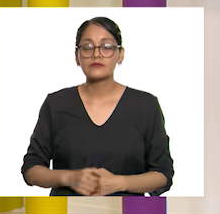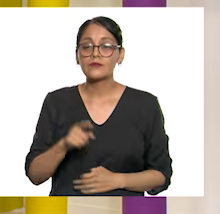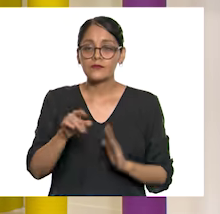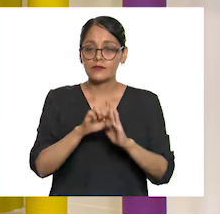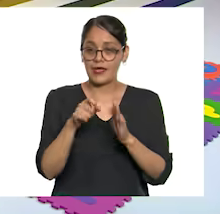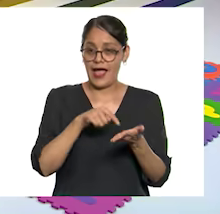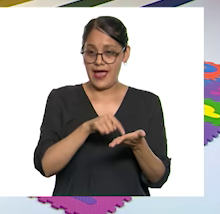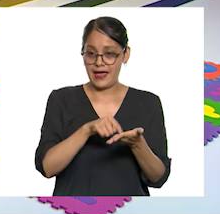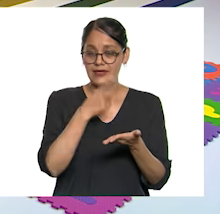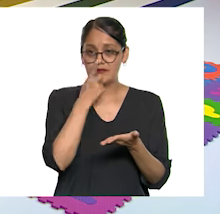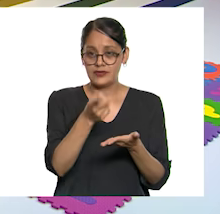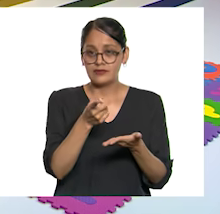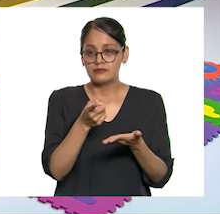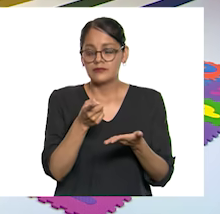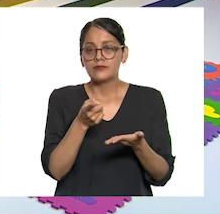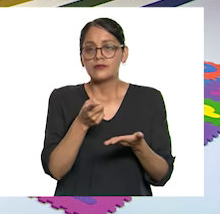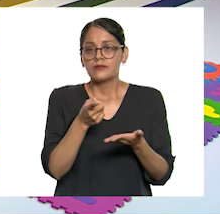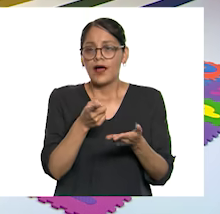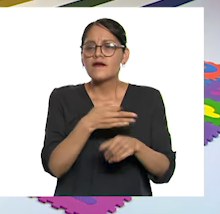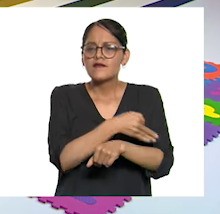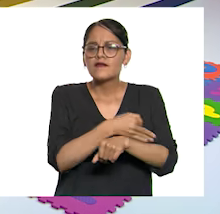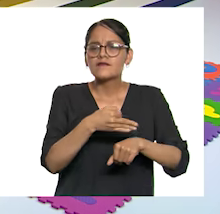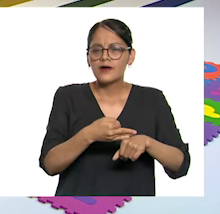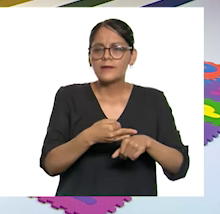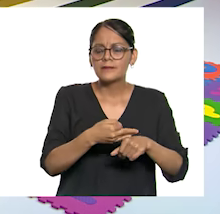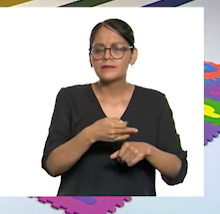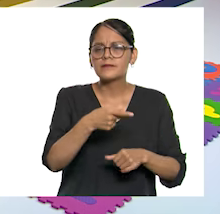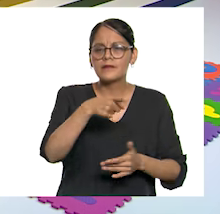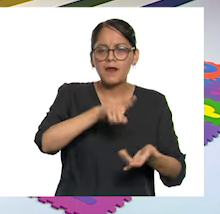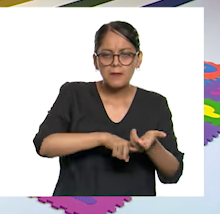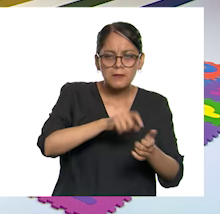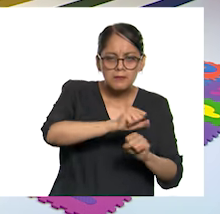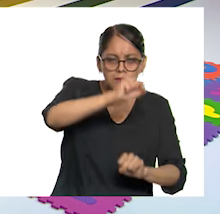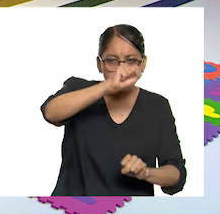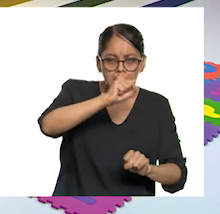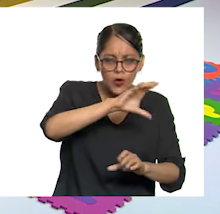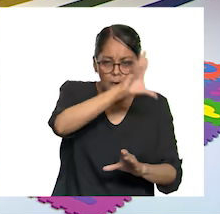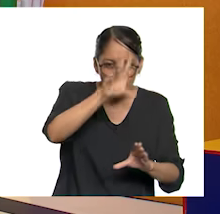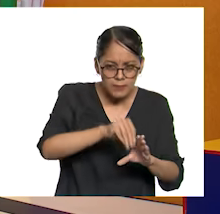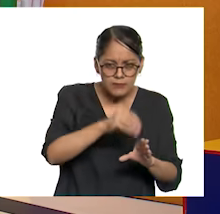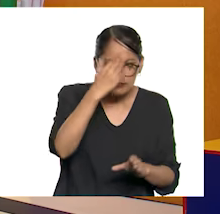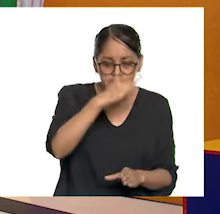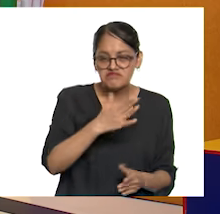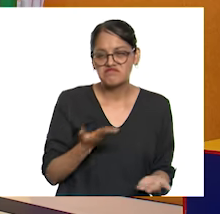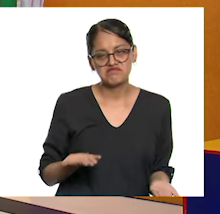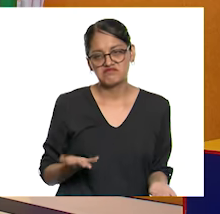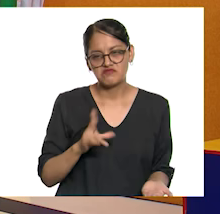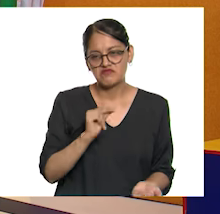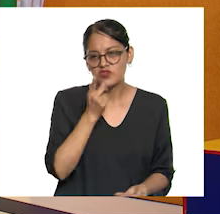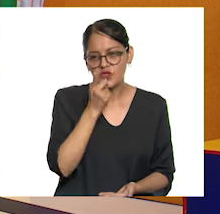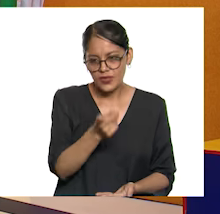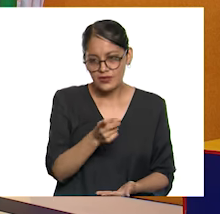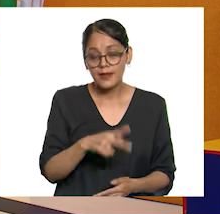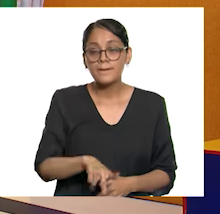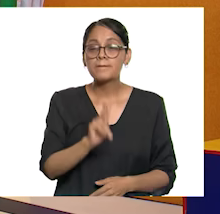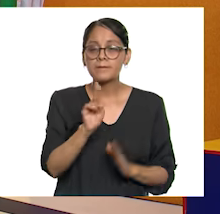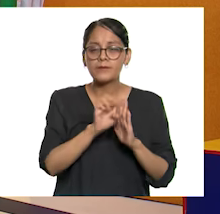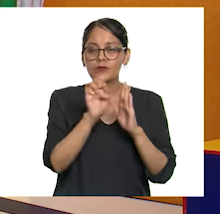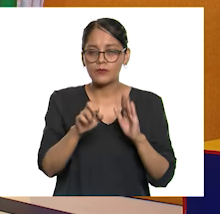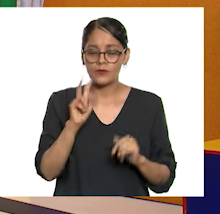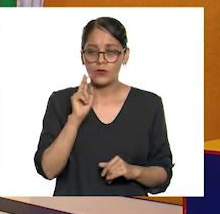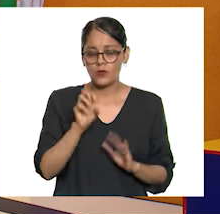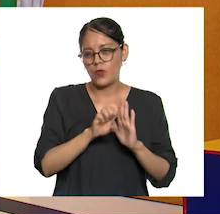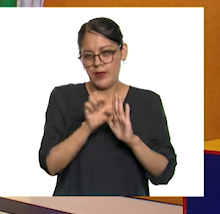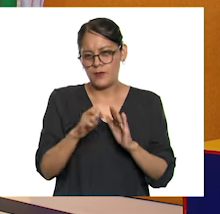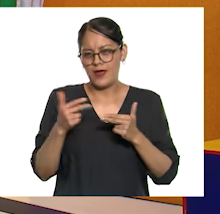dice exactamente qué tipo de familia era el molinero y sus hijos, pero podemos observar que